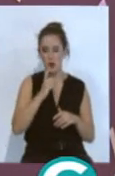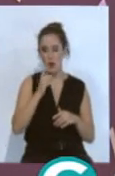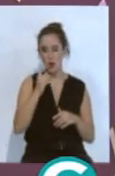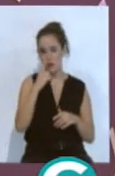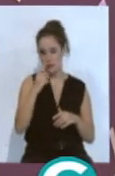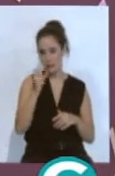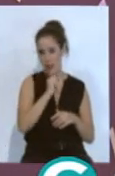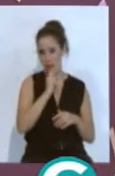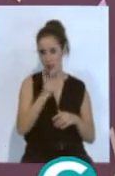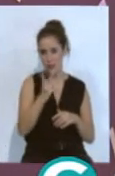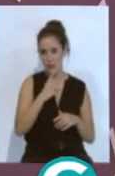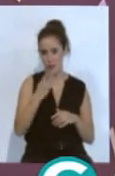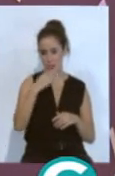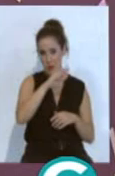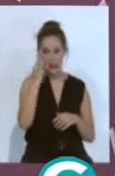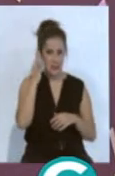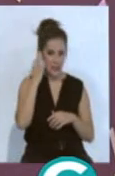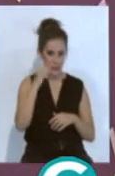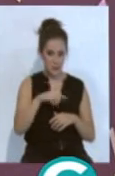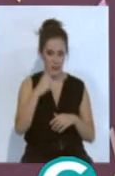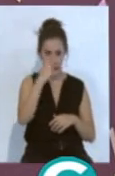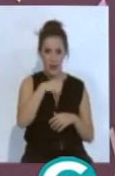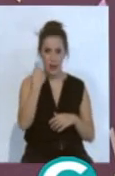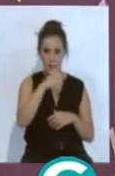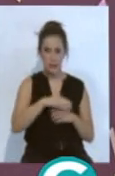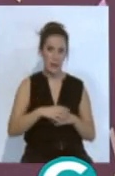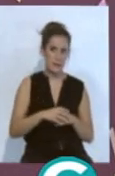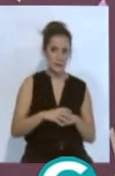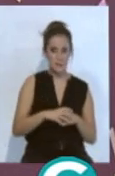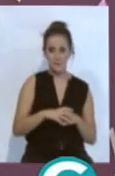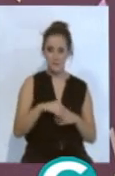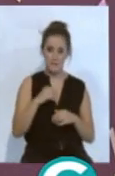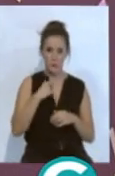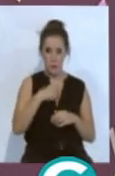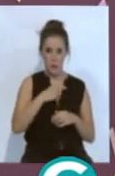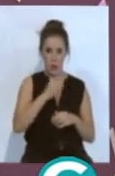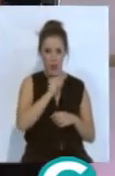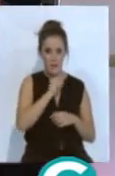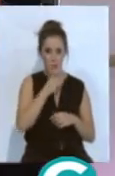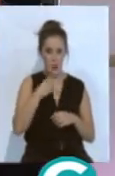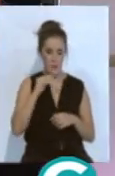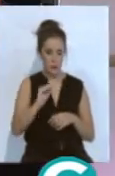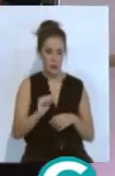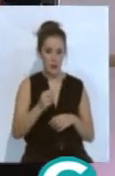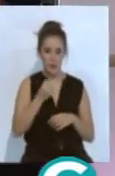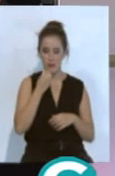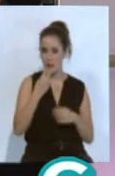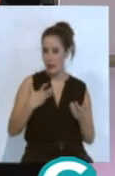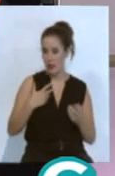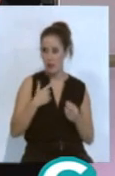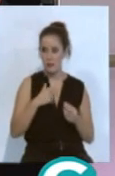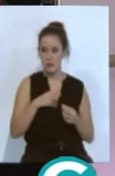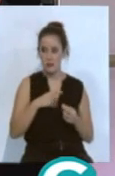niño y luego que se le sumó la niña. Esa carita de descompuesto, que no se le podía ni hablar, porque yo le preguntaba, Manuel, ¿qué?